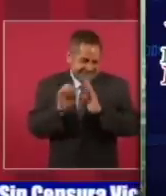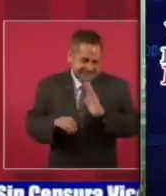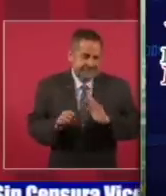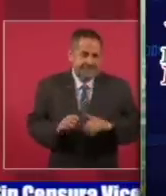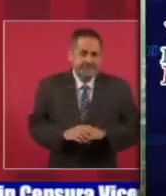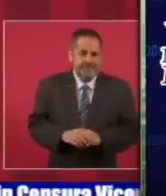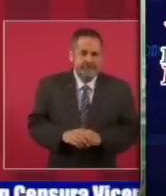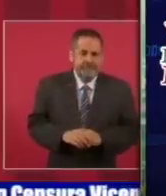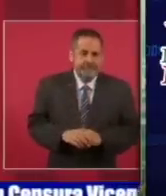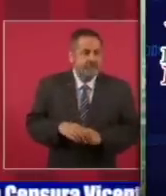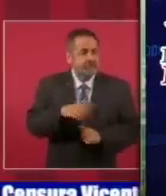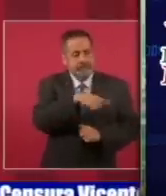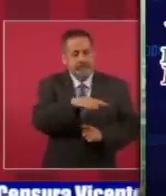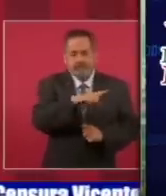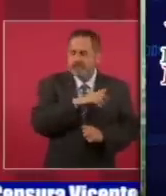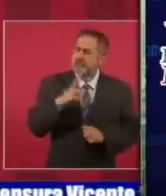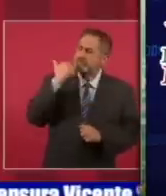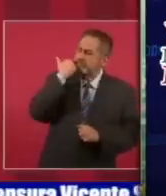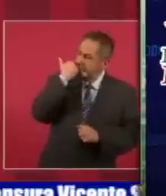Y queremos